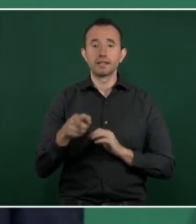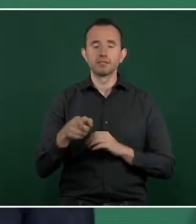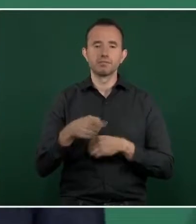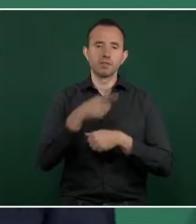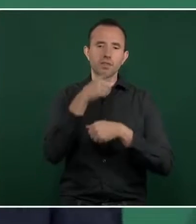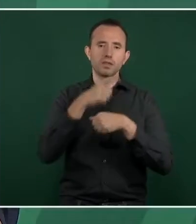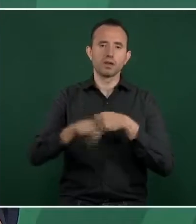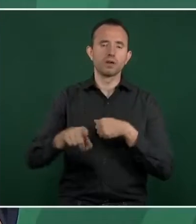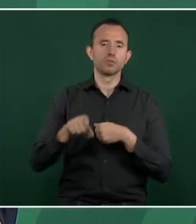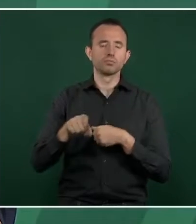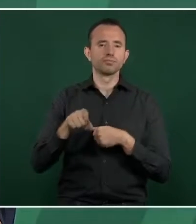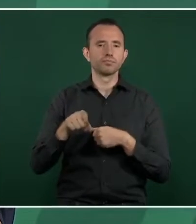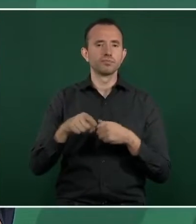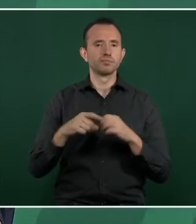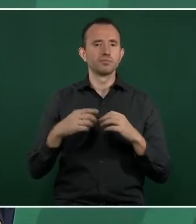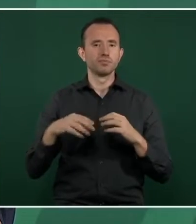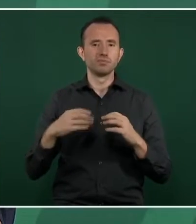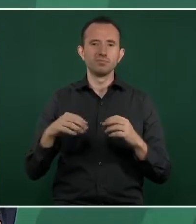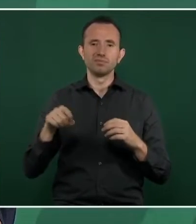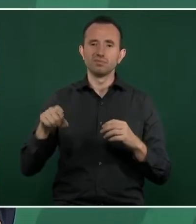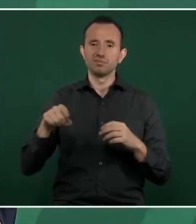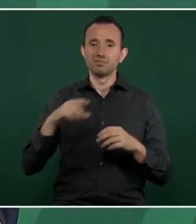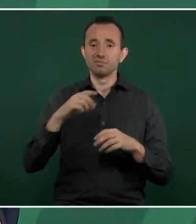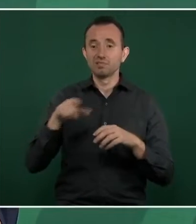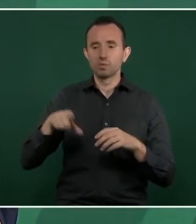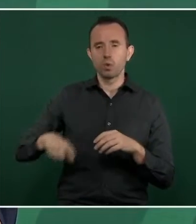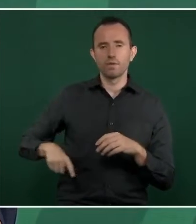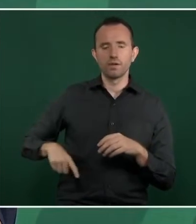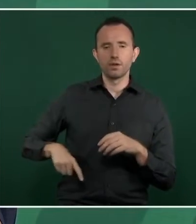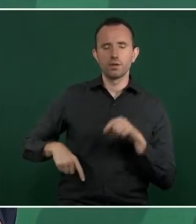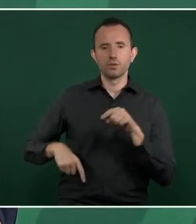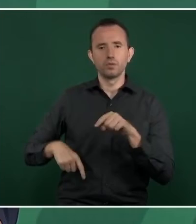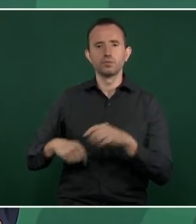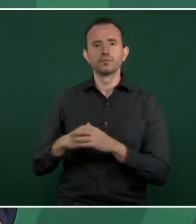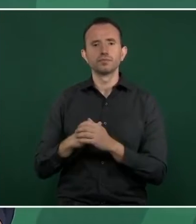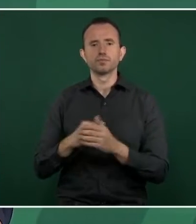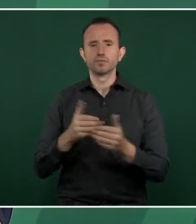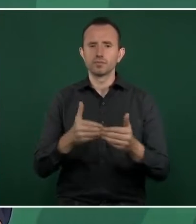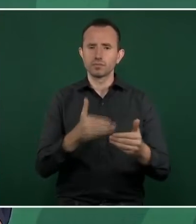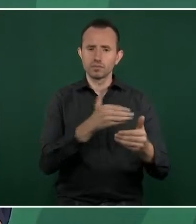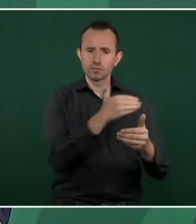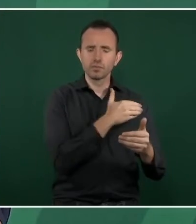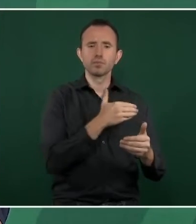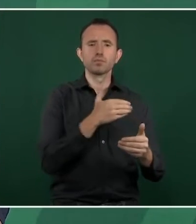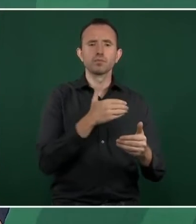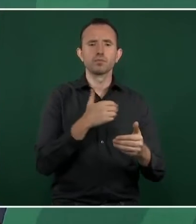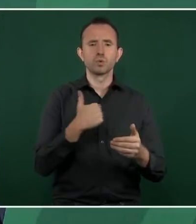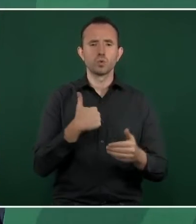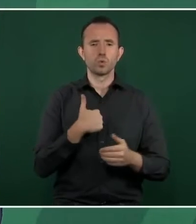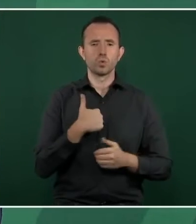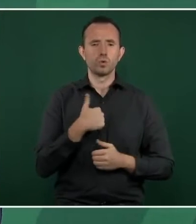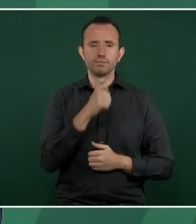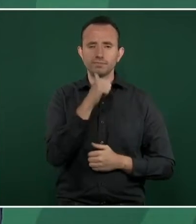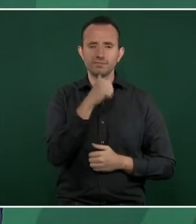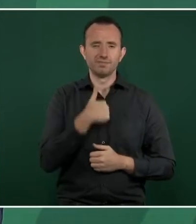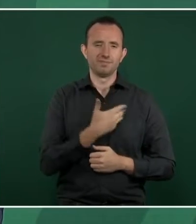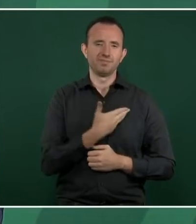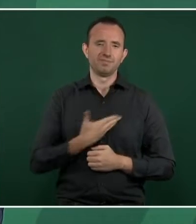Desde hace tiempo, desde que estábamos nosotros en campaña, yo sostuve